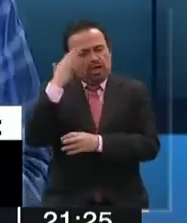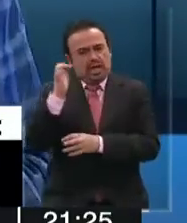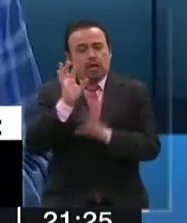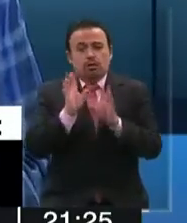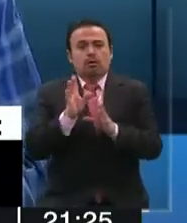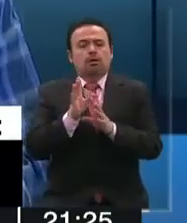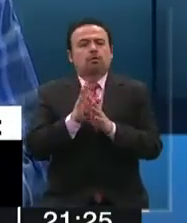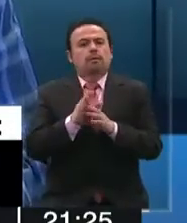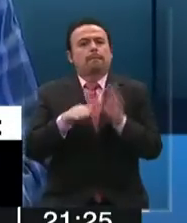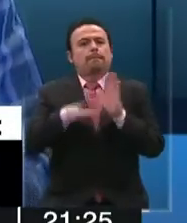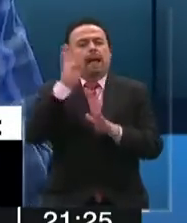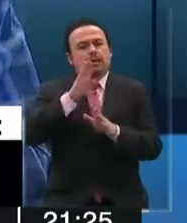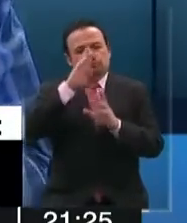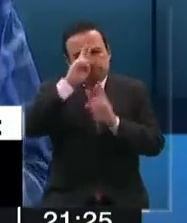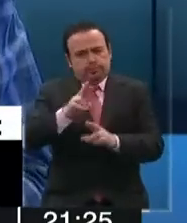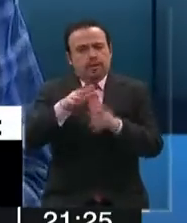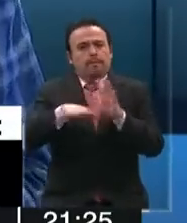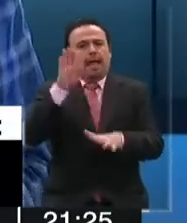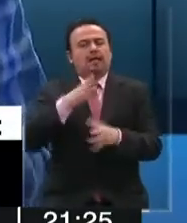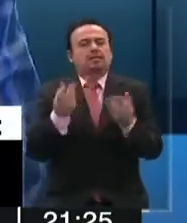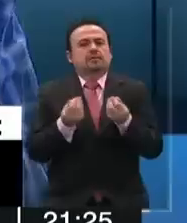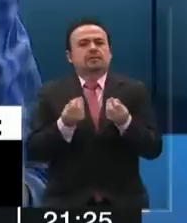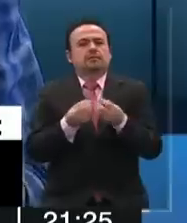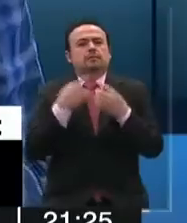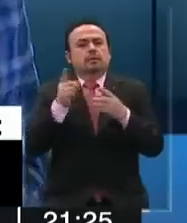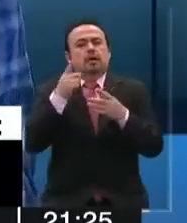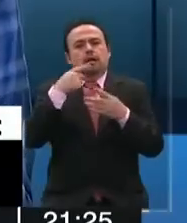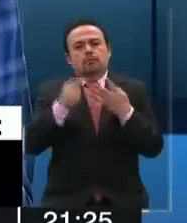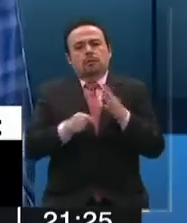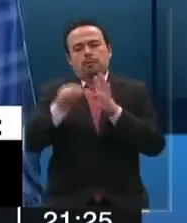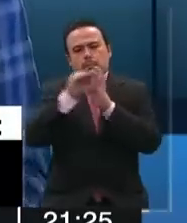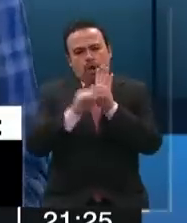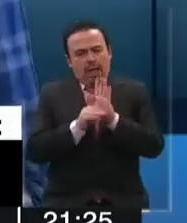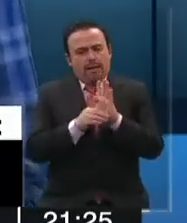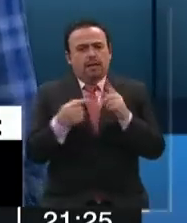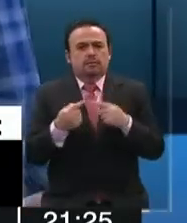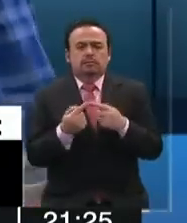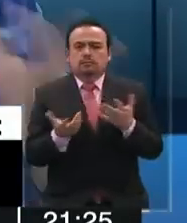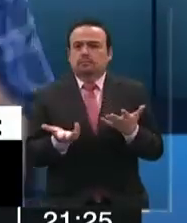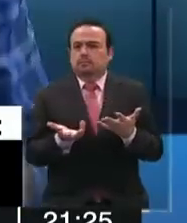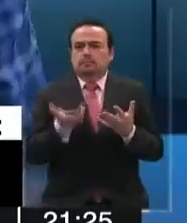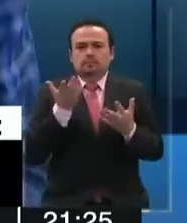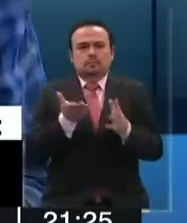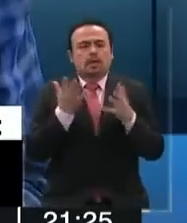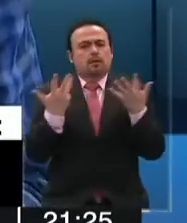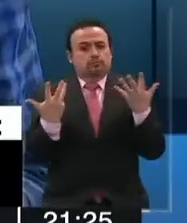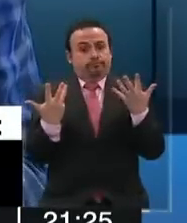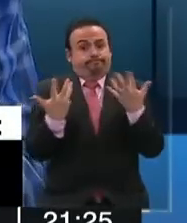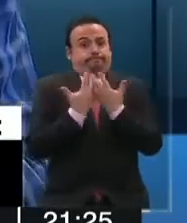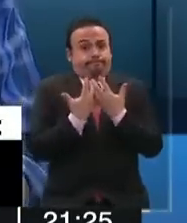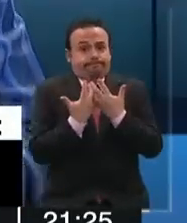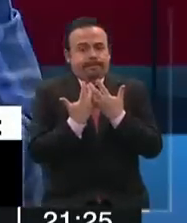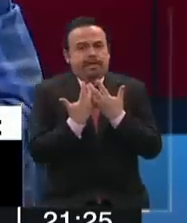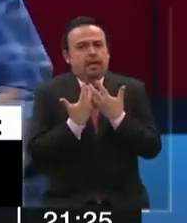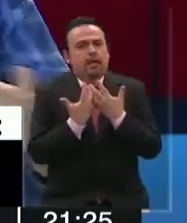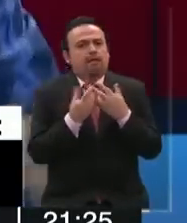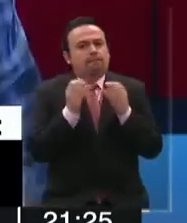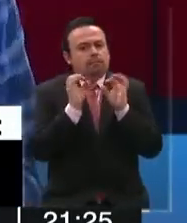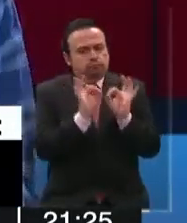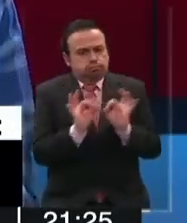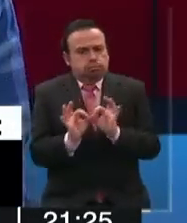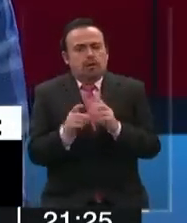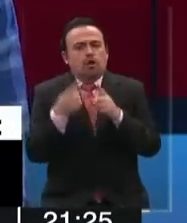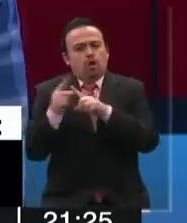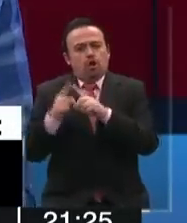privilegiar todo lo que concierne a los aspectos programáticos concordar losos de manera adecuada entre las